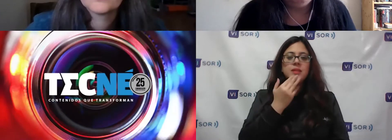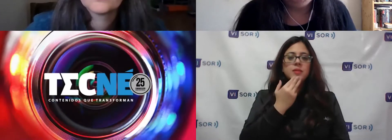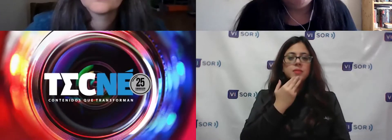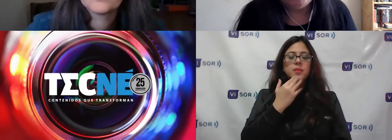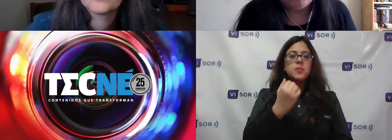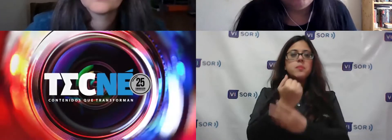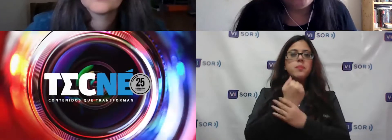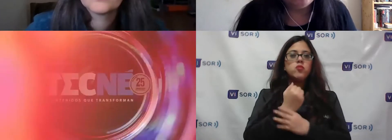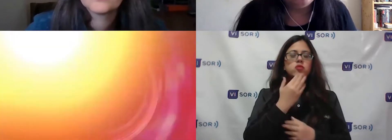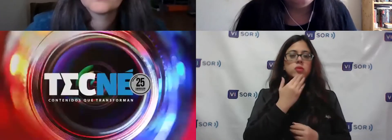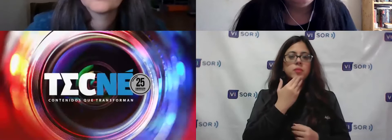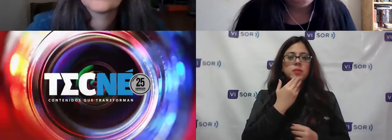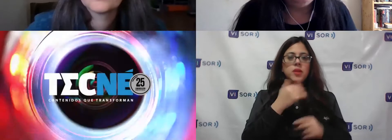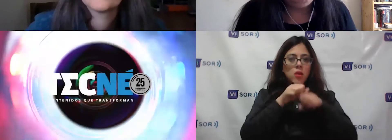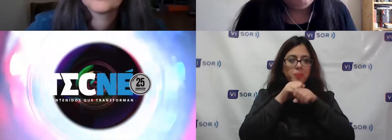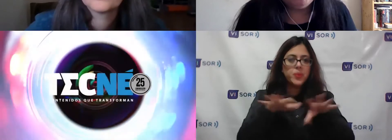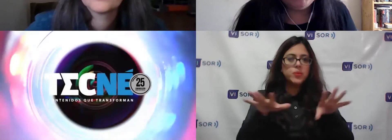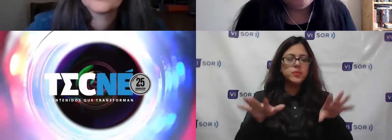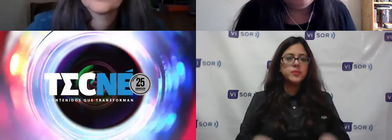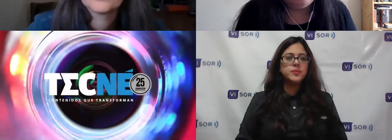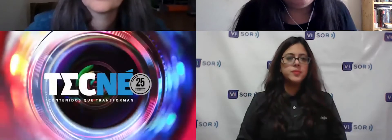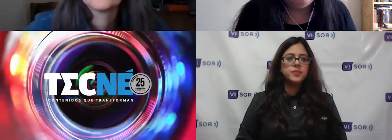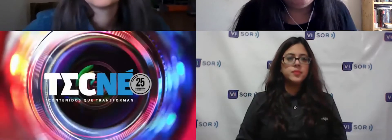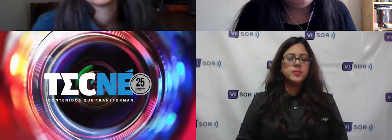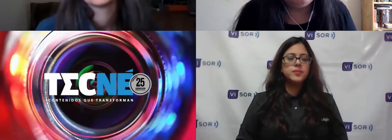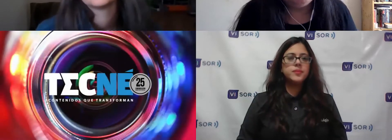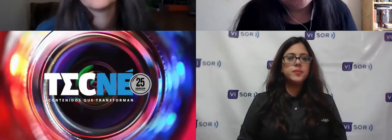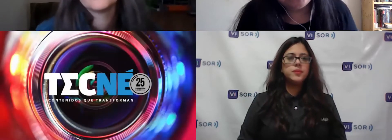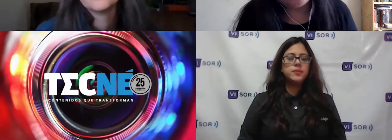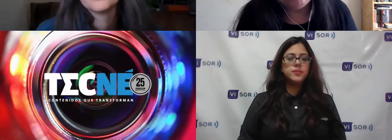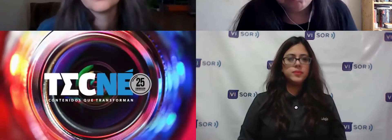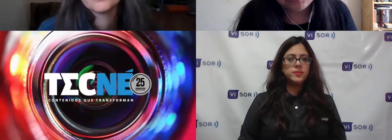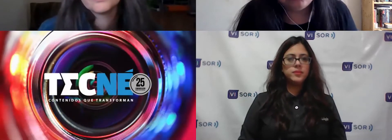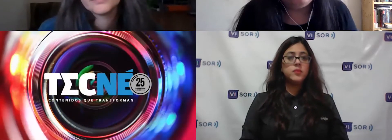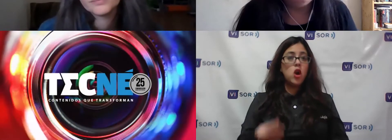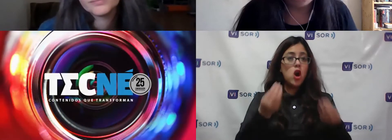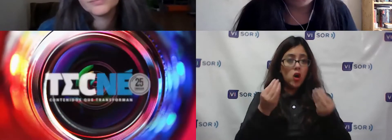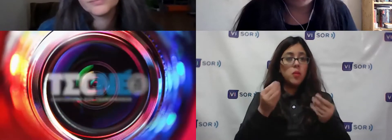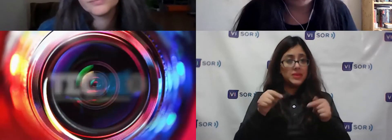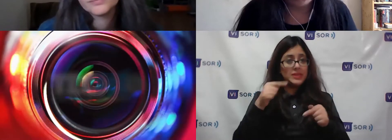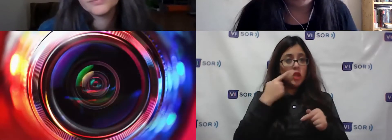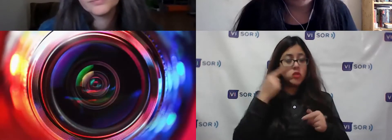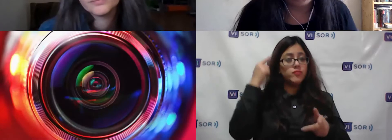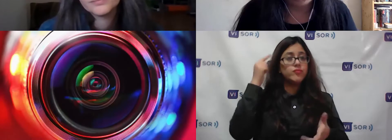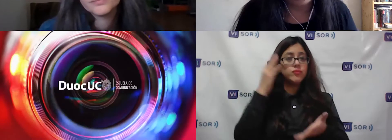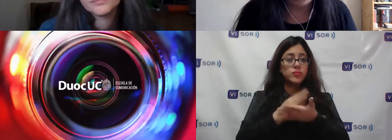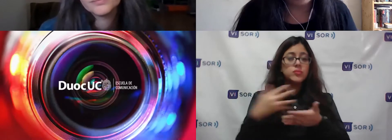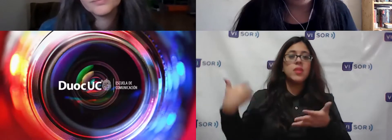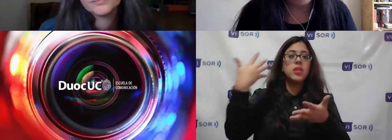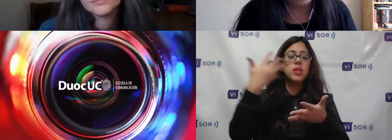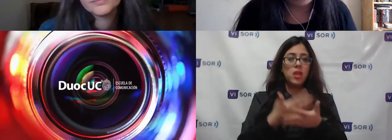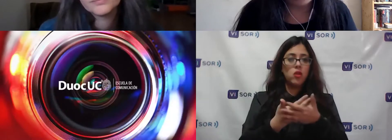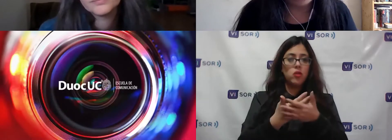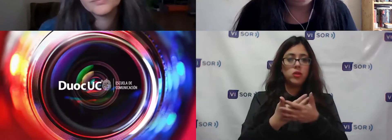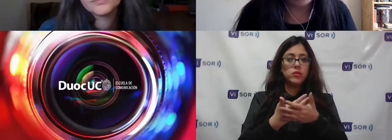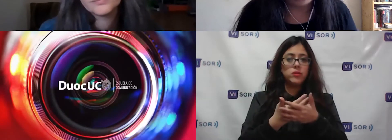también me apoyan en la difusión obviamente que una decisión hasta el momento que ese